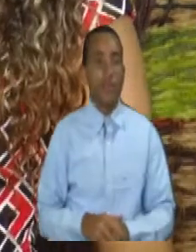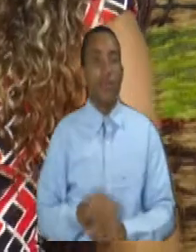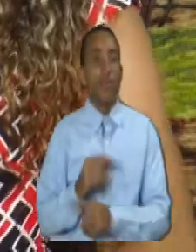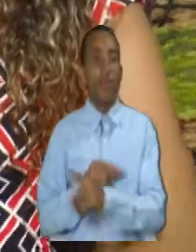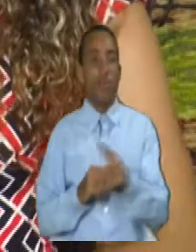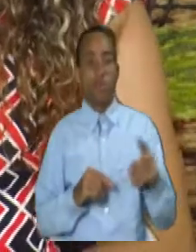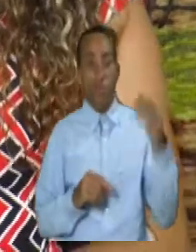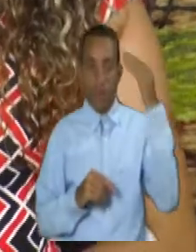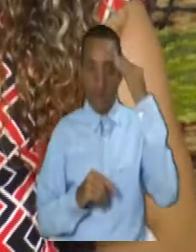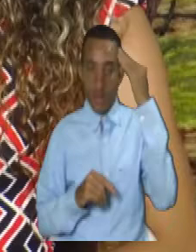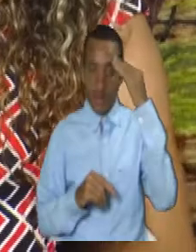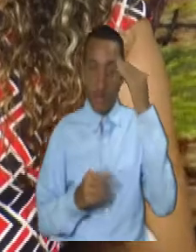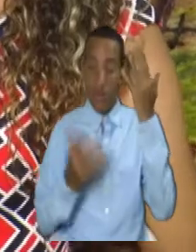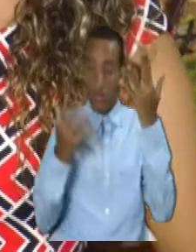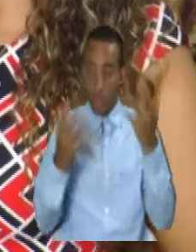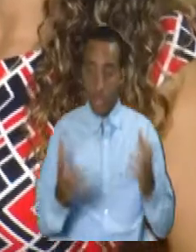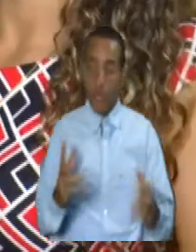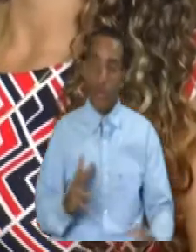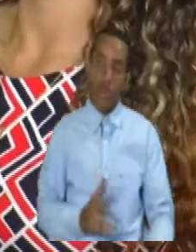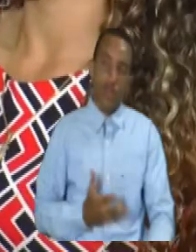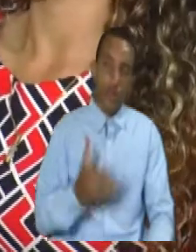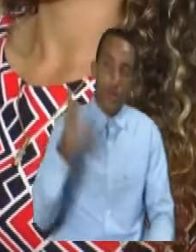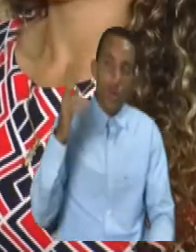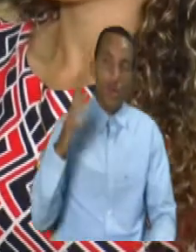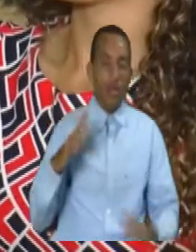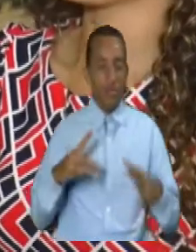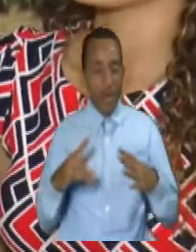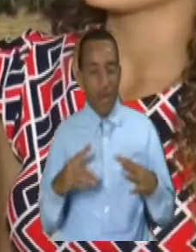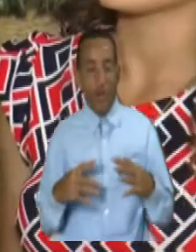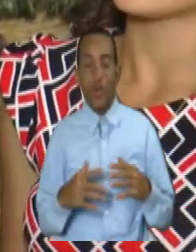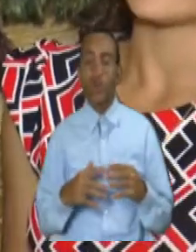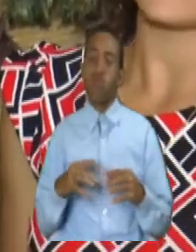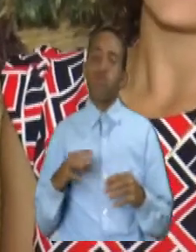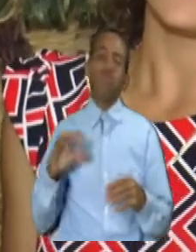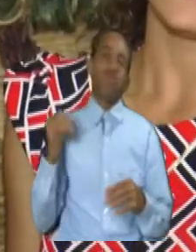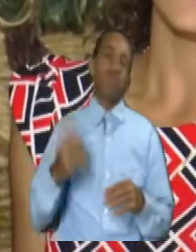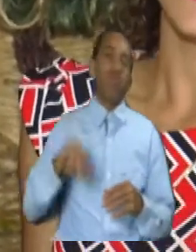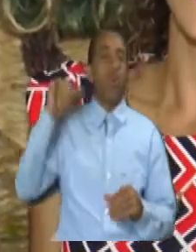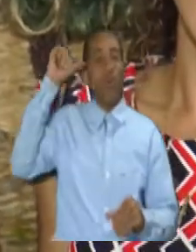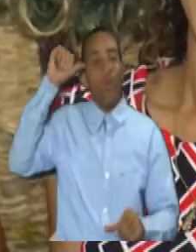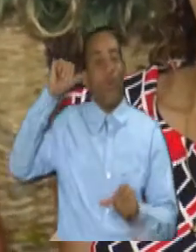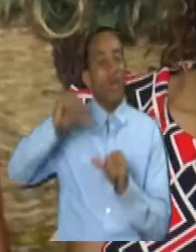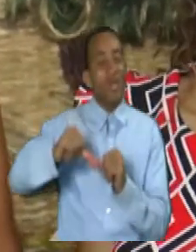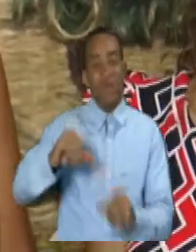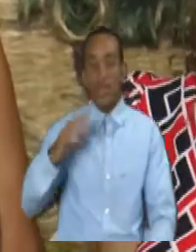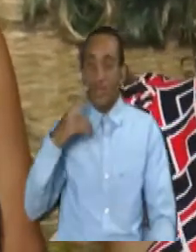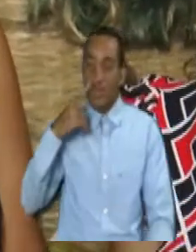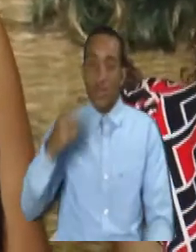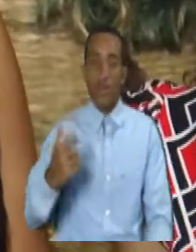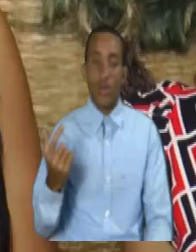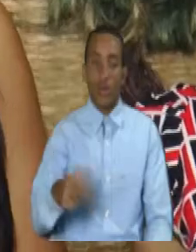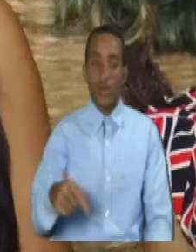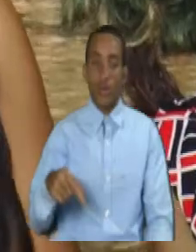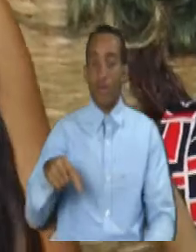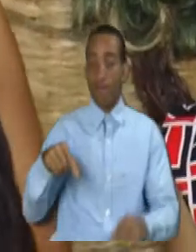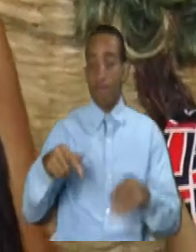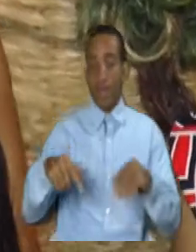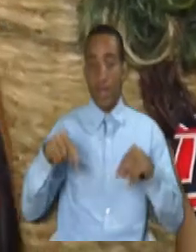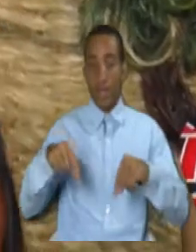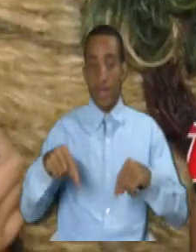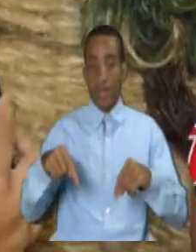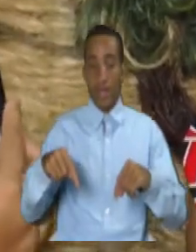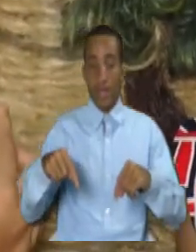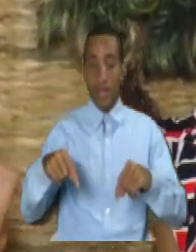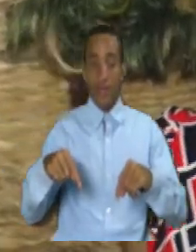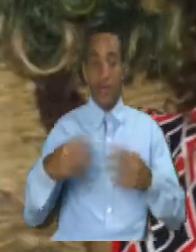usted quiere tener unas vacaciones inolvidables, vivir las vacaciones de otra manera, solamente aquí en Proyectos Tour lo pueden hacer.